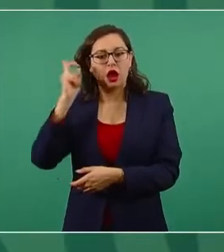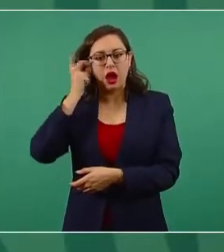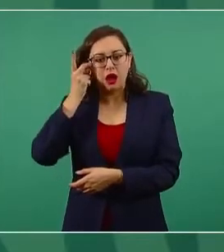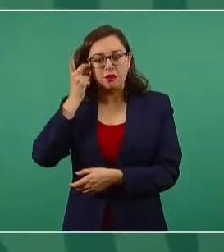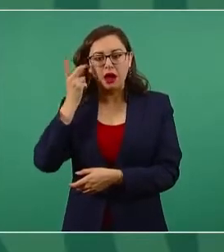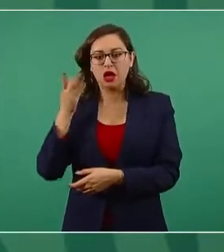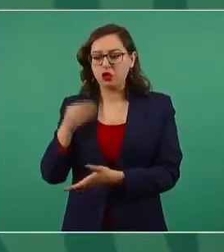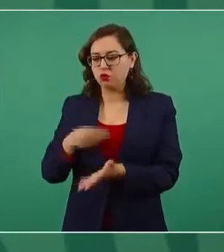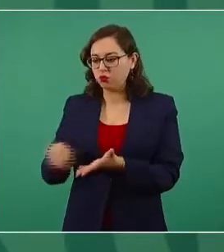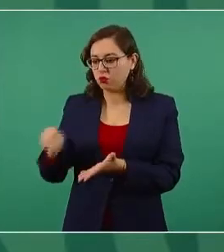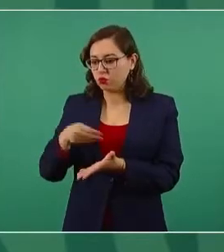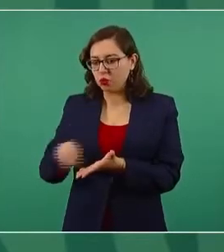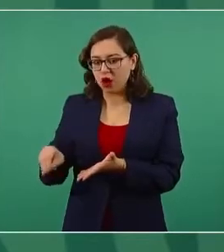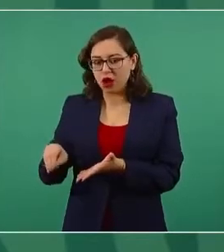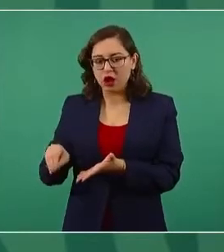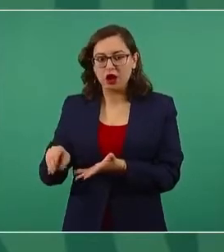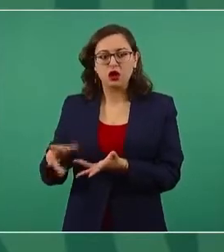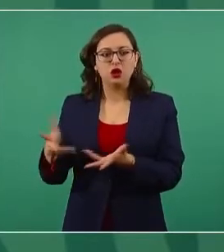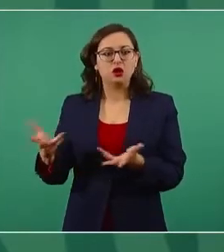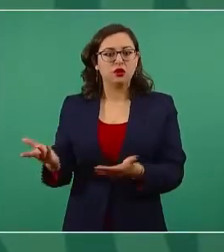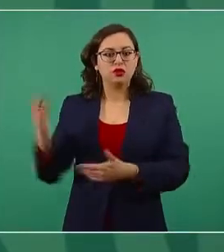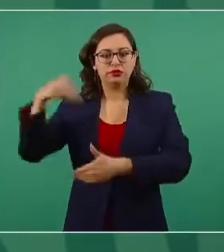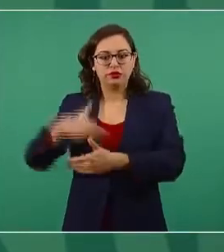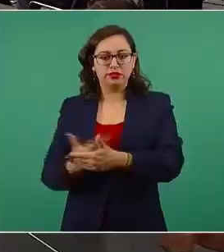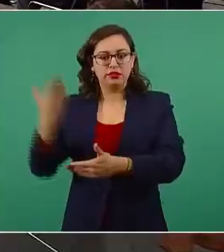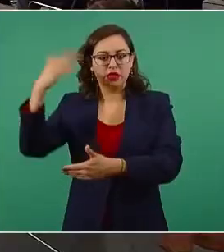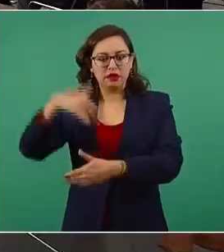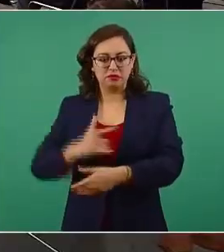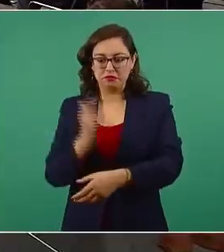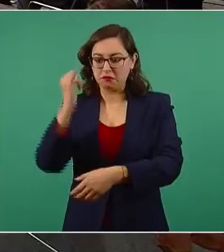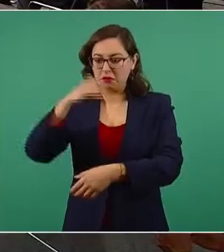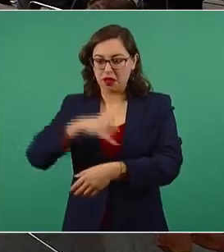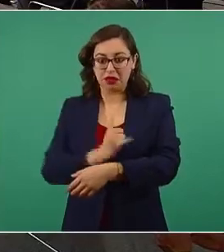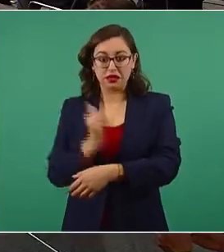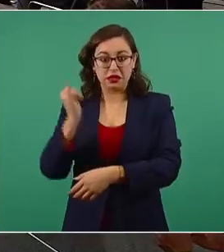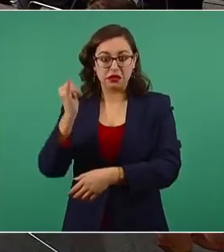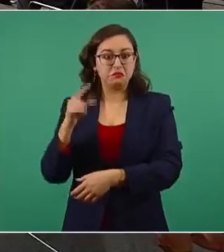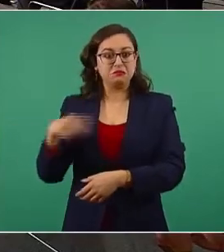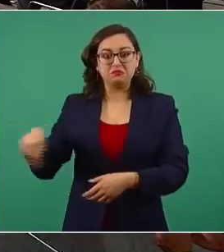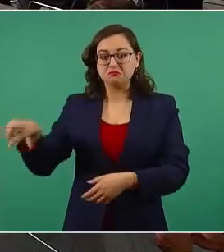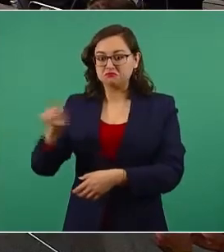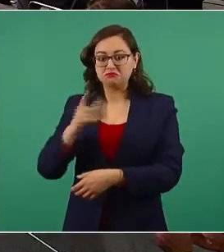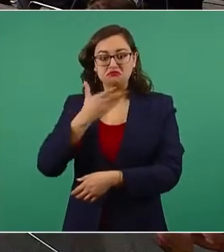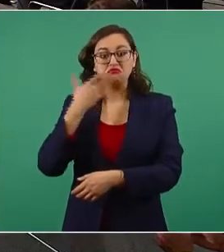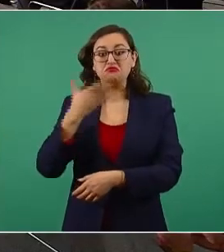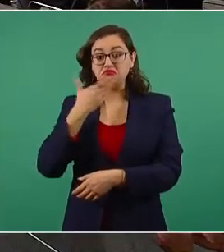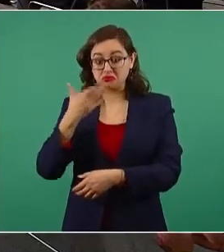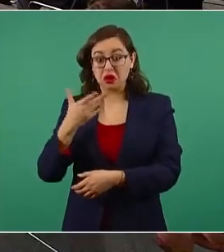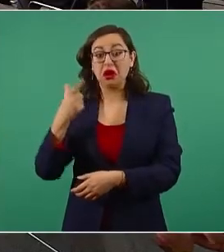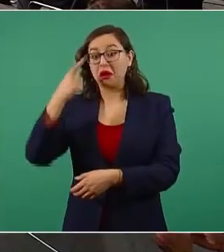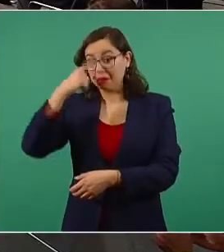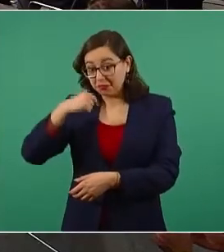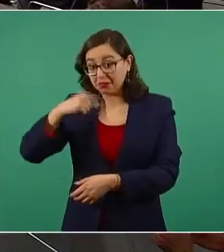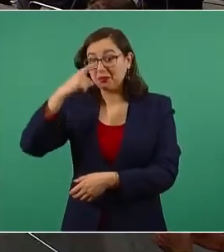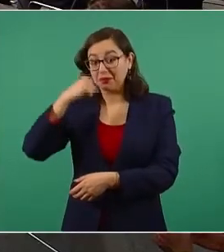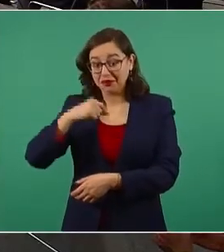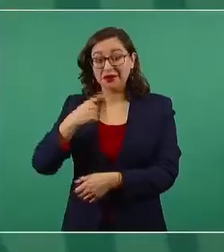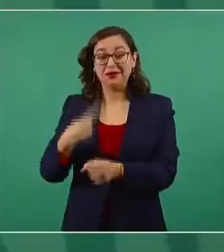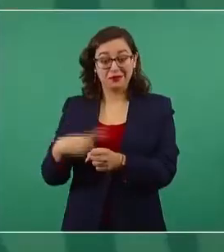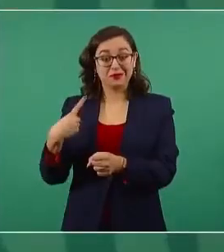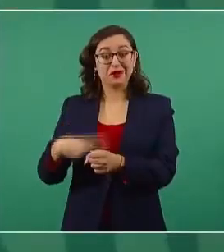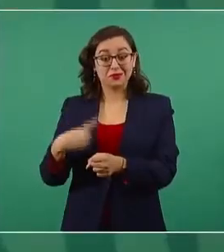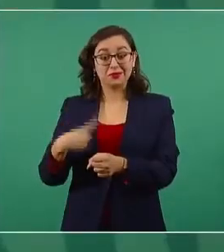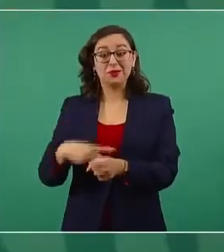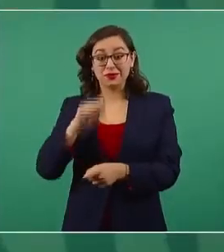caballos, puercos, delfines, ballenas, múltiples especies animales pueden tener infección por